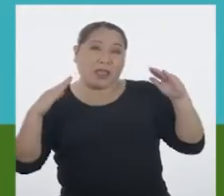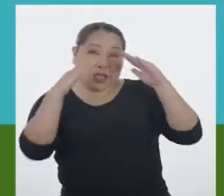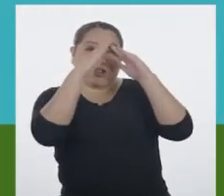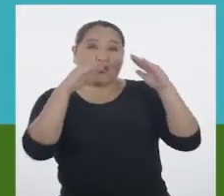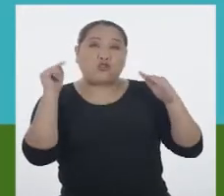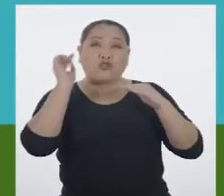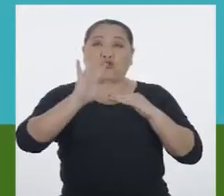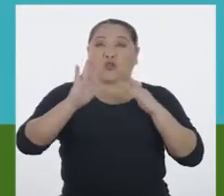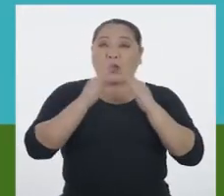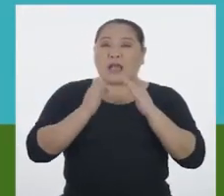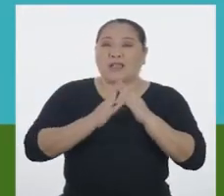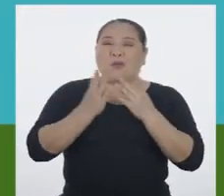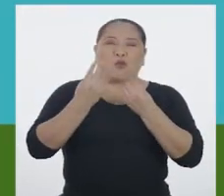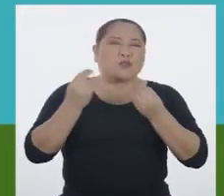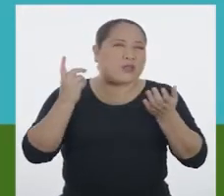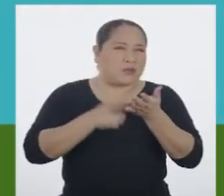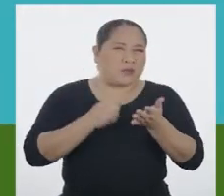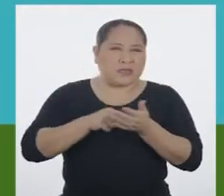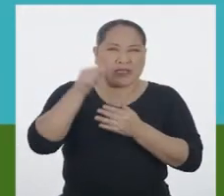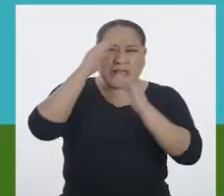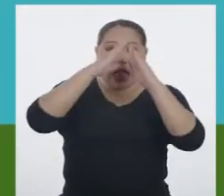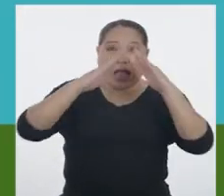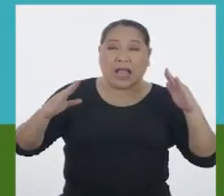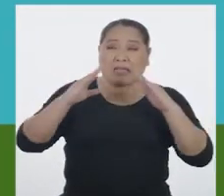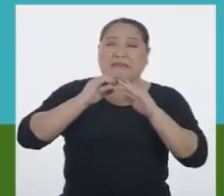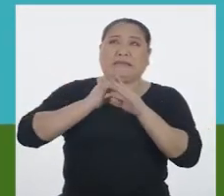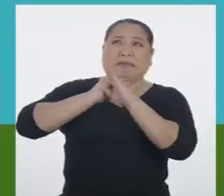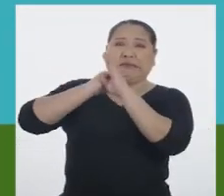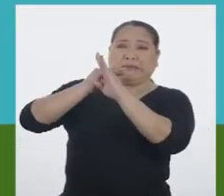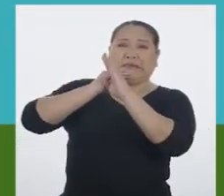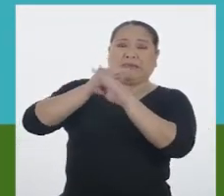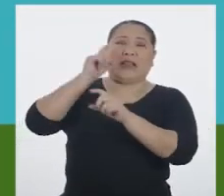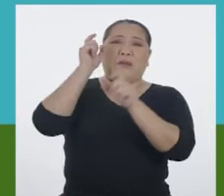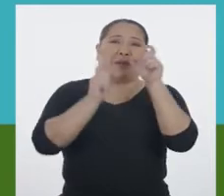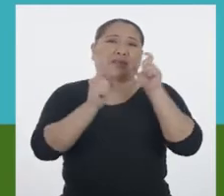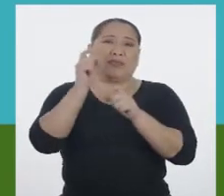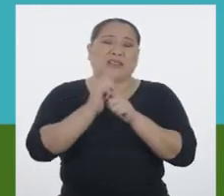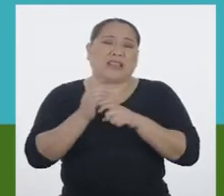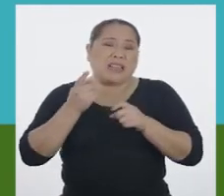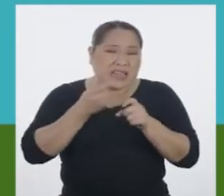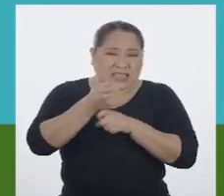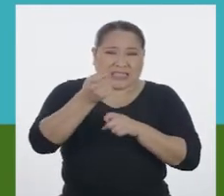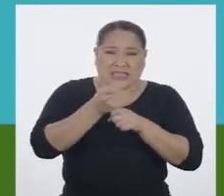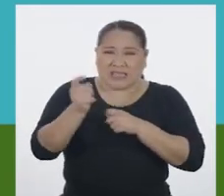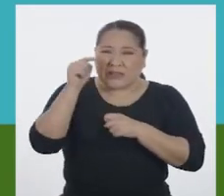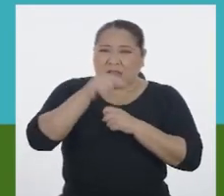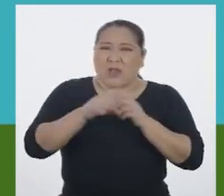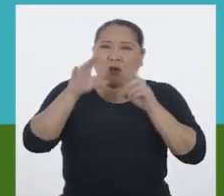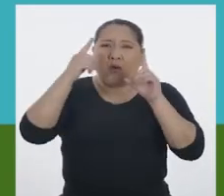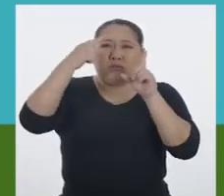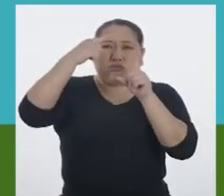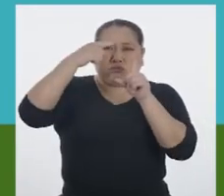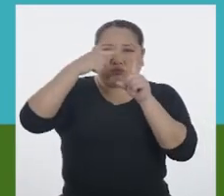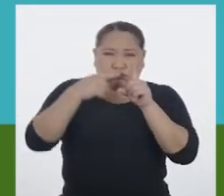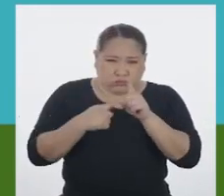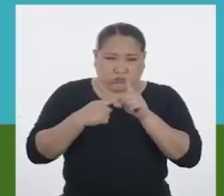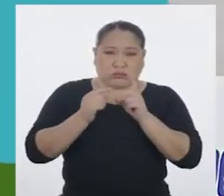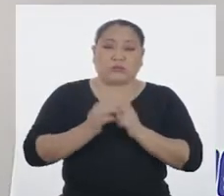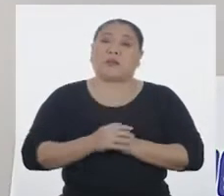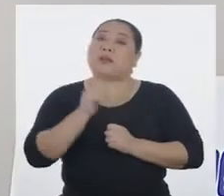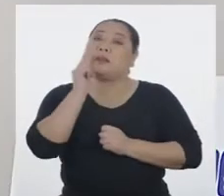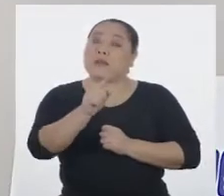los techos de tu vivienda, pues en la mayoría de los casos no están preparadas para evitar que las personas sufran el efecto de las bajas